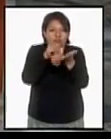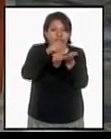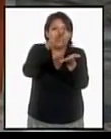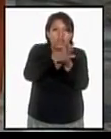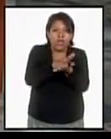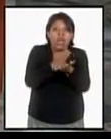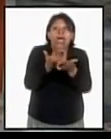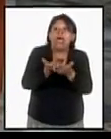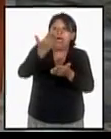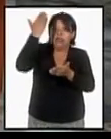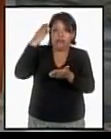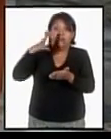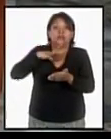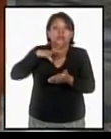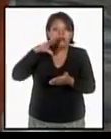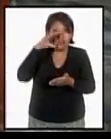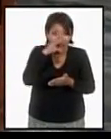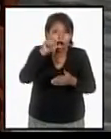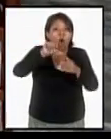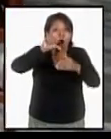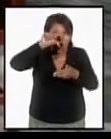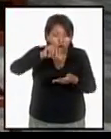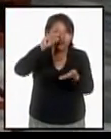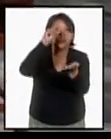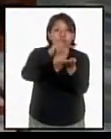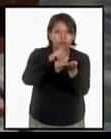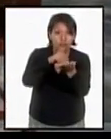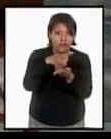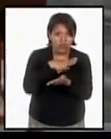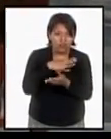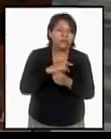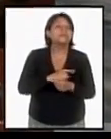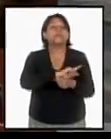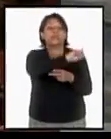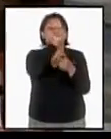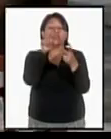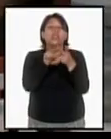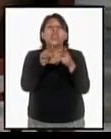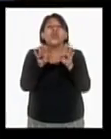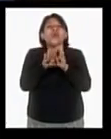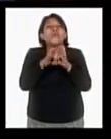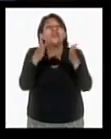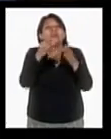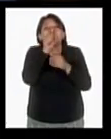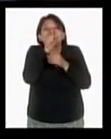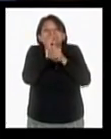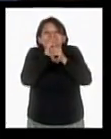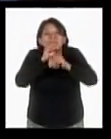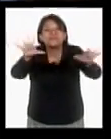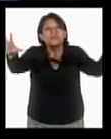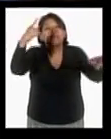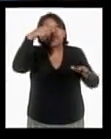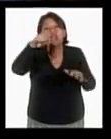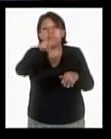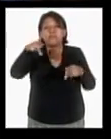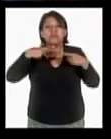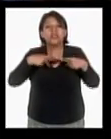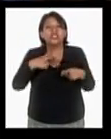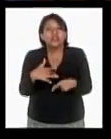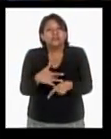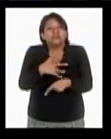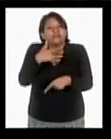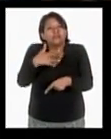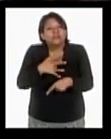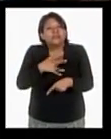hubo población afrodescendiente. Después, una campaña de sensibilización a nivel